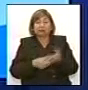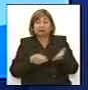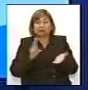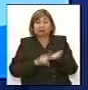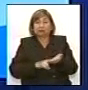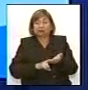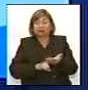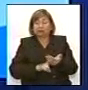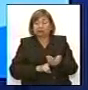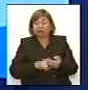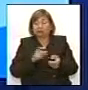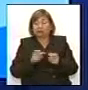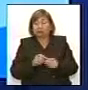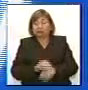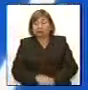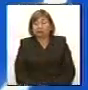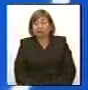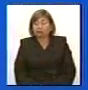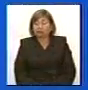Seguridad Ciudadana.